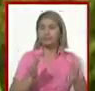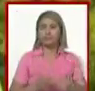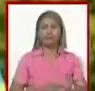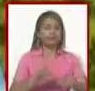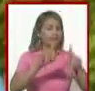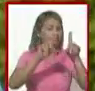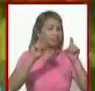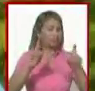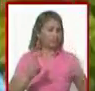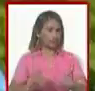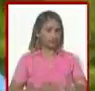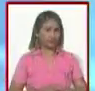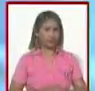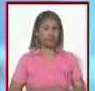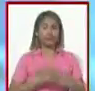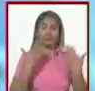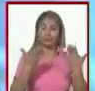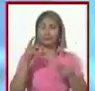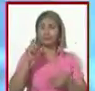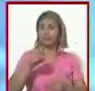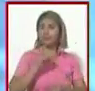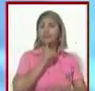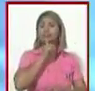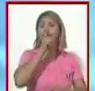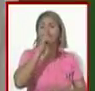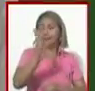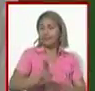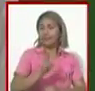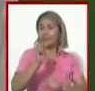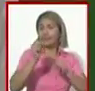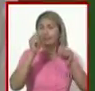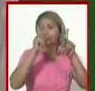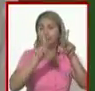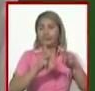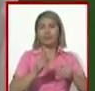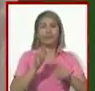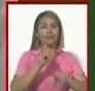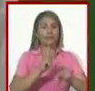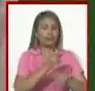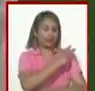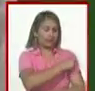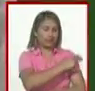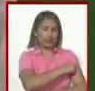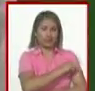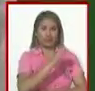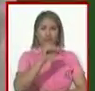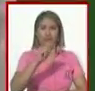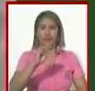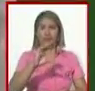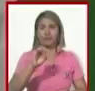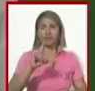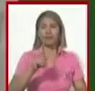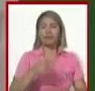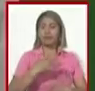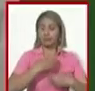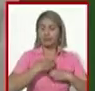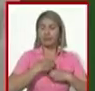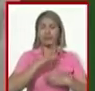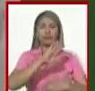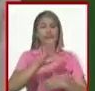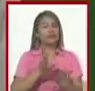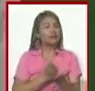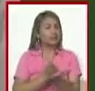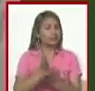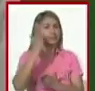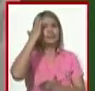sin mayores cuestionamientos de que debe haber un seguro universal para la gente. Este personal del hospital oncológico que está reclamando está en todo